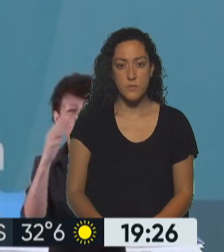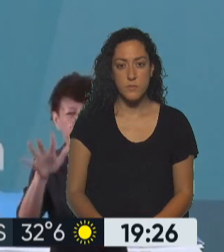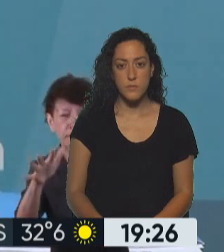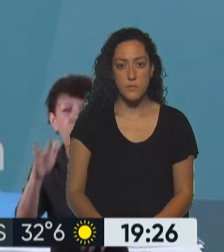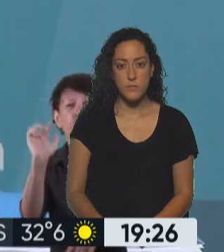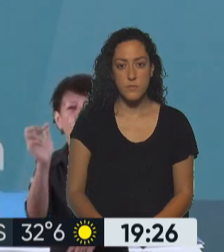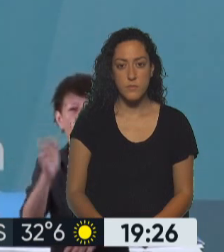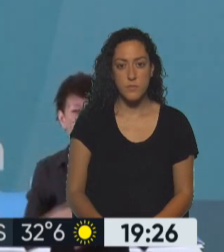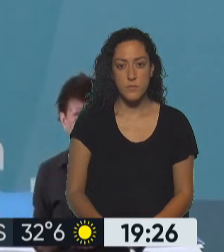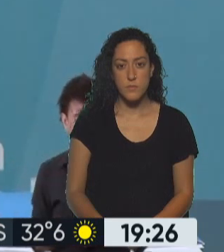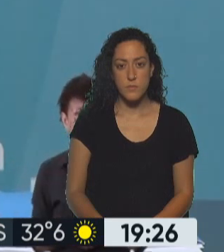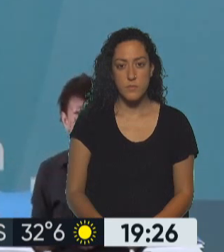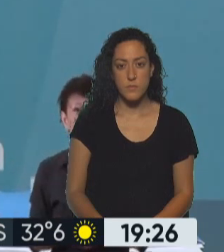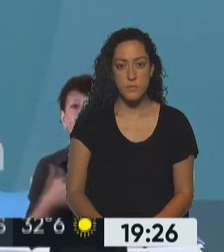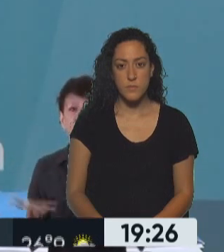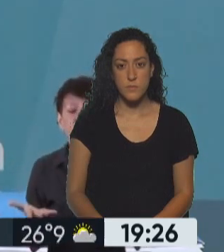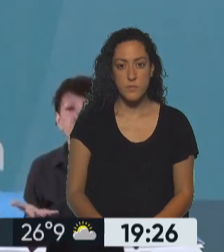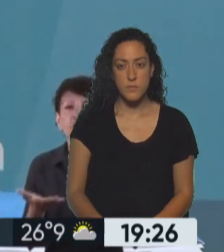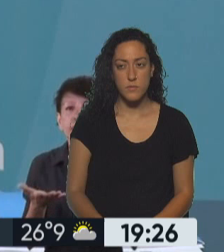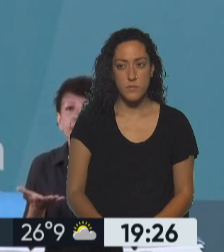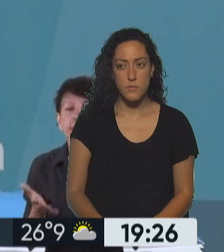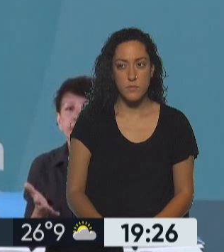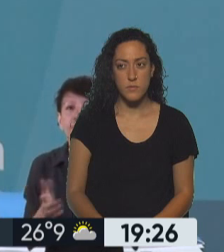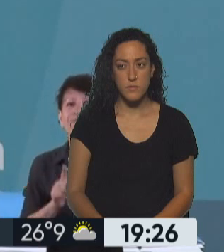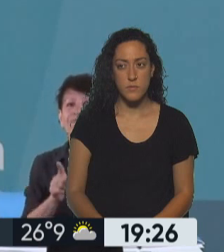dólares. Está muy lejos de la realidad del